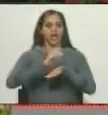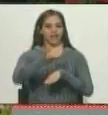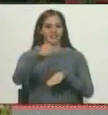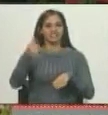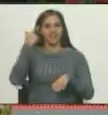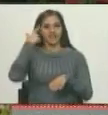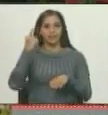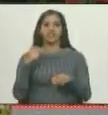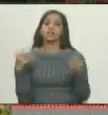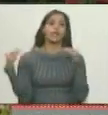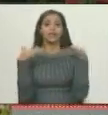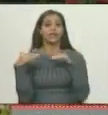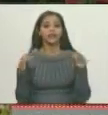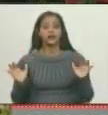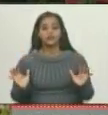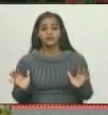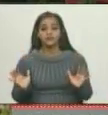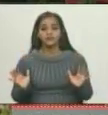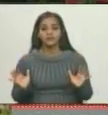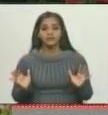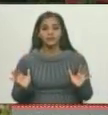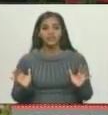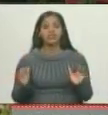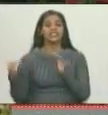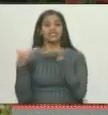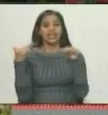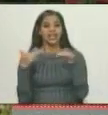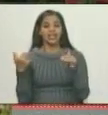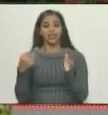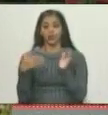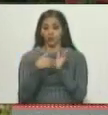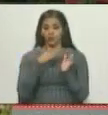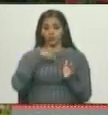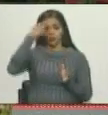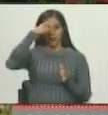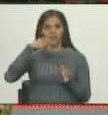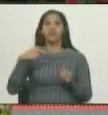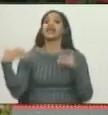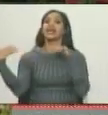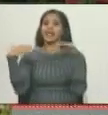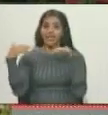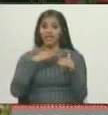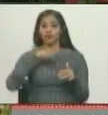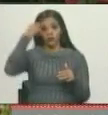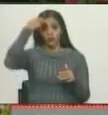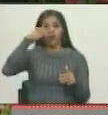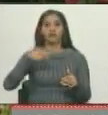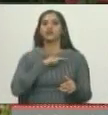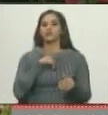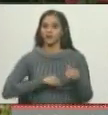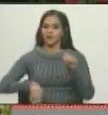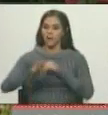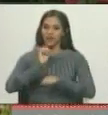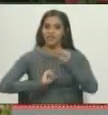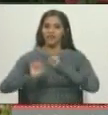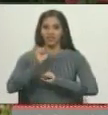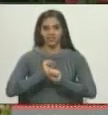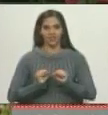y guerra es guerra. Si la guerra es contra nuestro pueblo, es guerra contra nuestro pueblo, y nosotros vamos a defender a nuestro